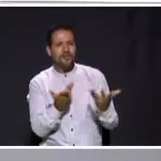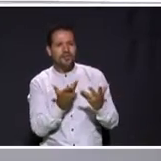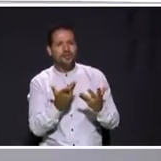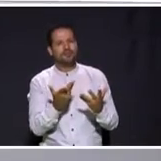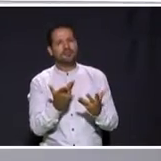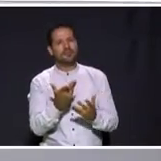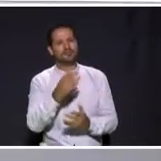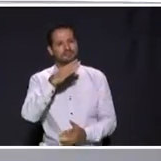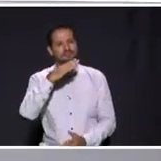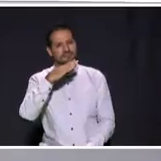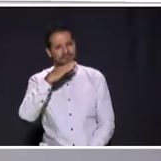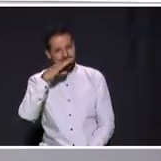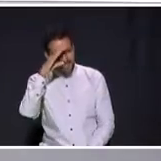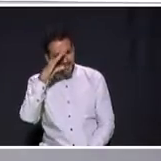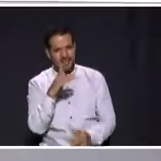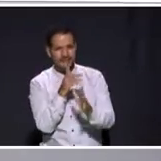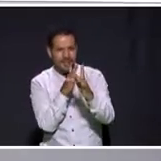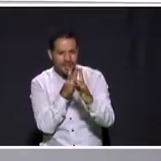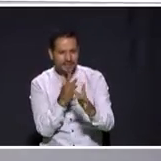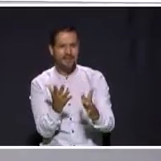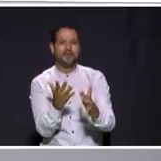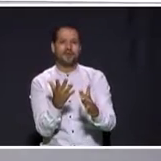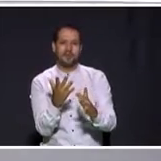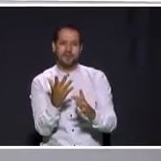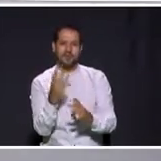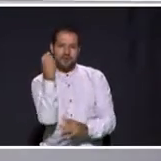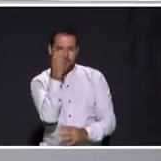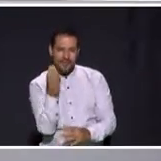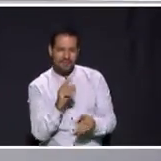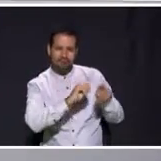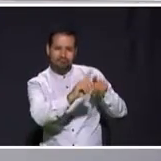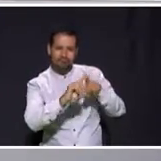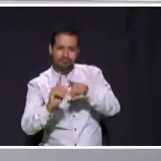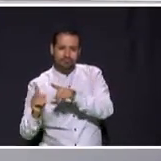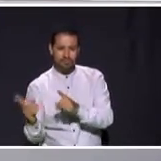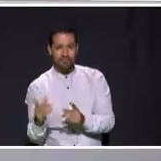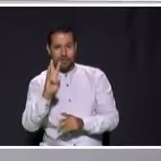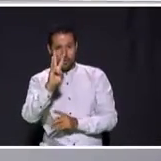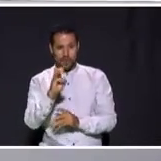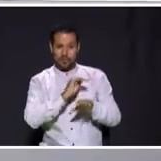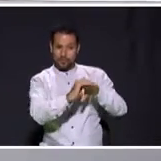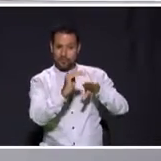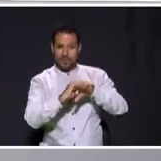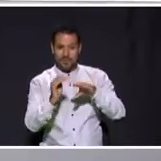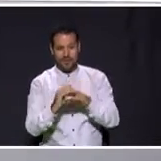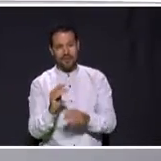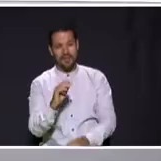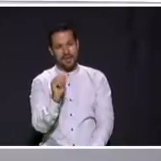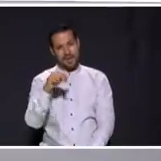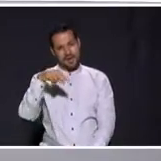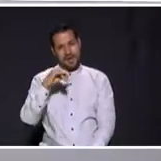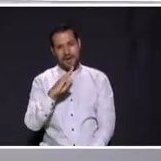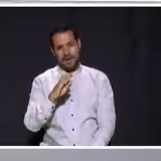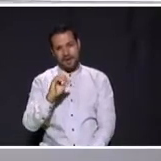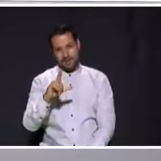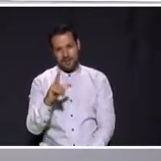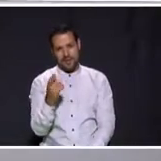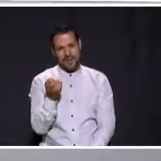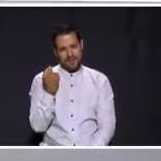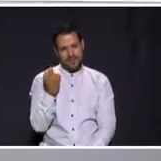dicho así así lo ha dicho mónica ocho invitados para el día de hoy el candidato aníbal gaviria correa hace